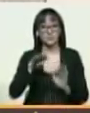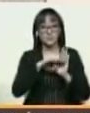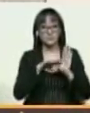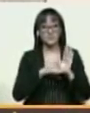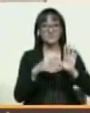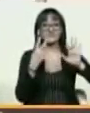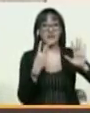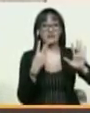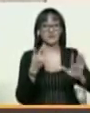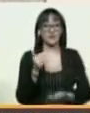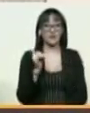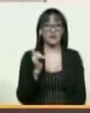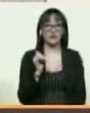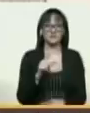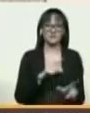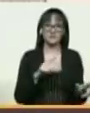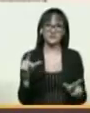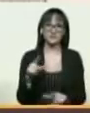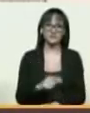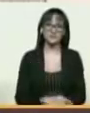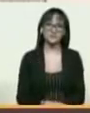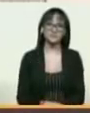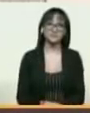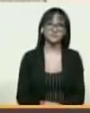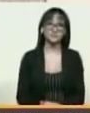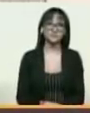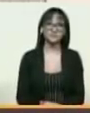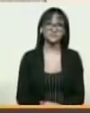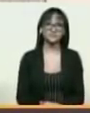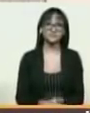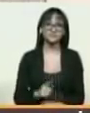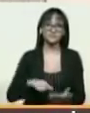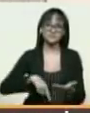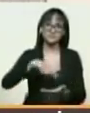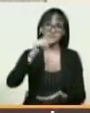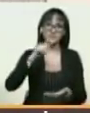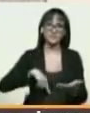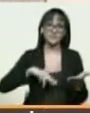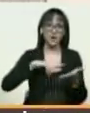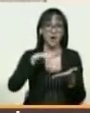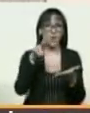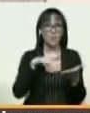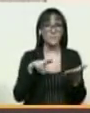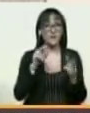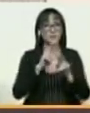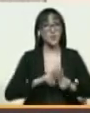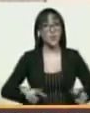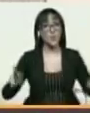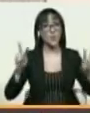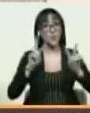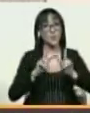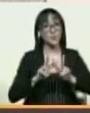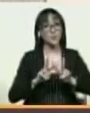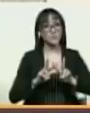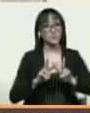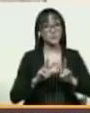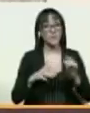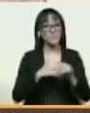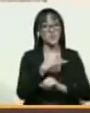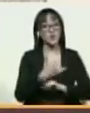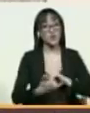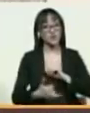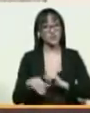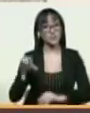7 rubros, ¿no? Y la firma del convenio con Naciones Unidas del proyecto